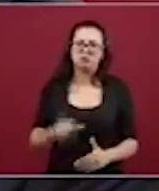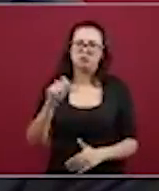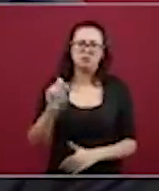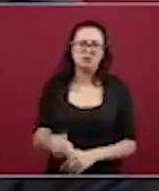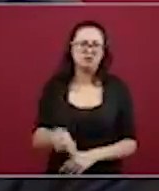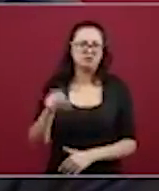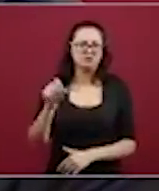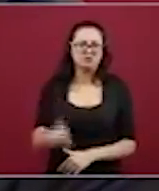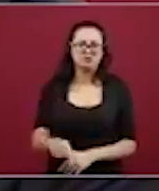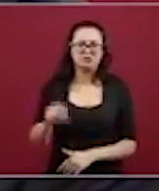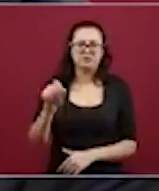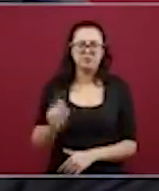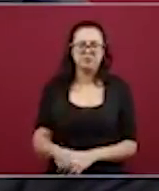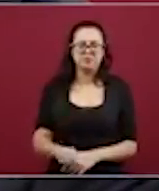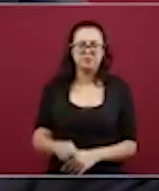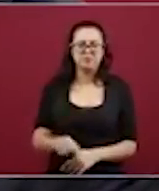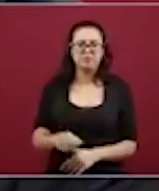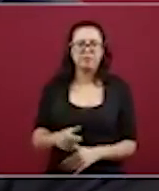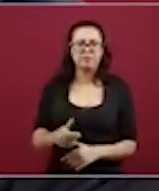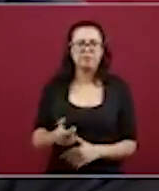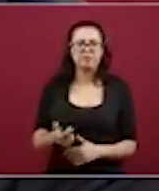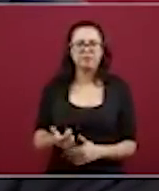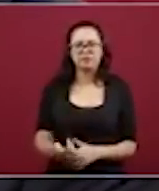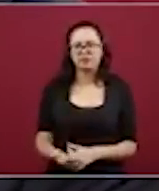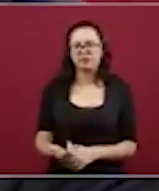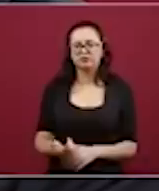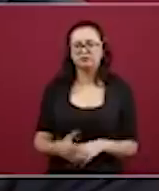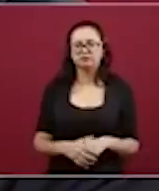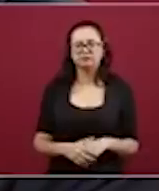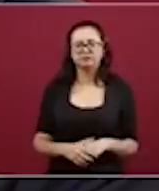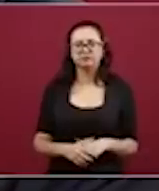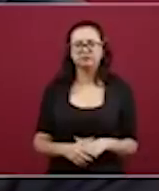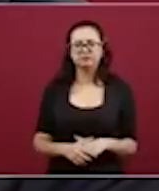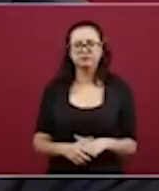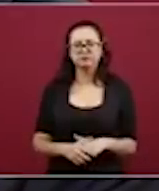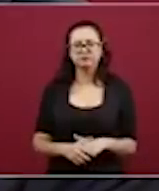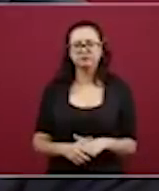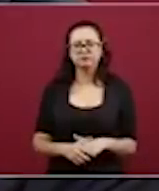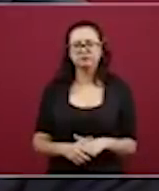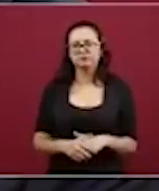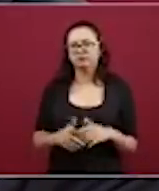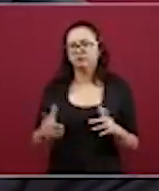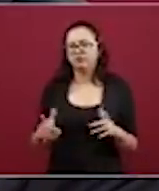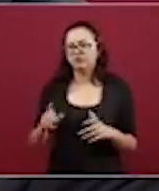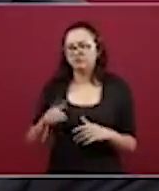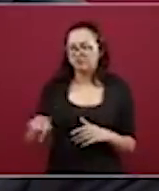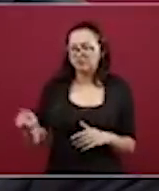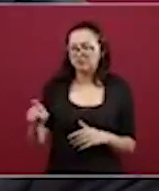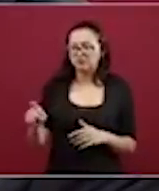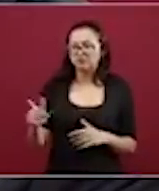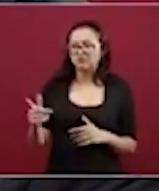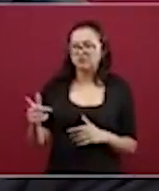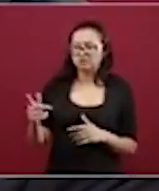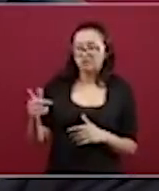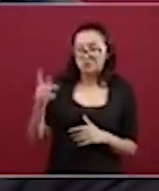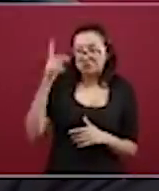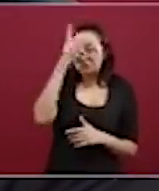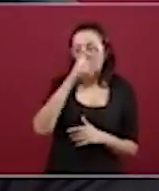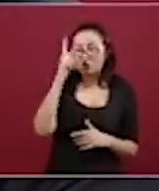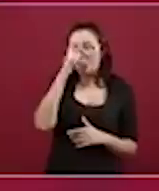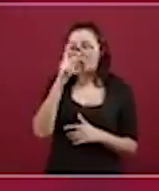forma, que como en este caso tienen una profesión,